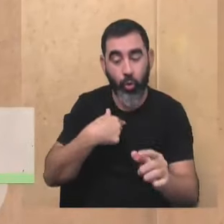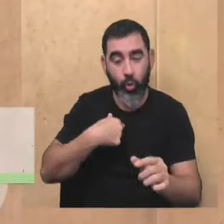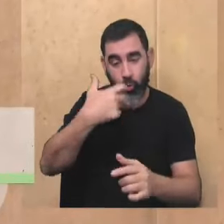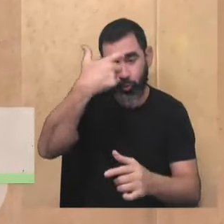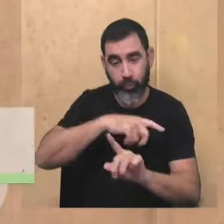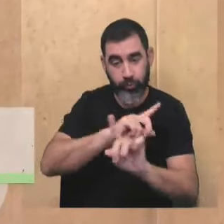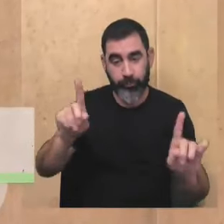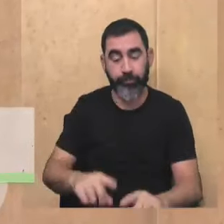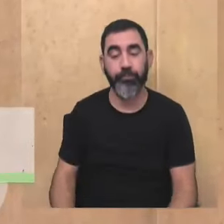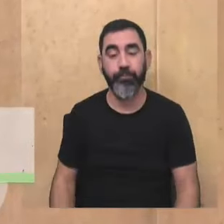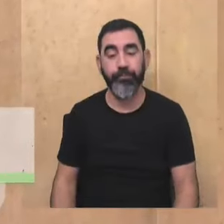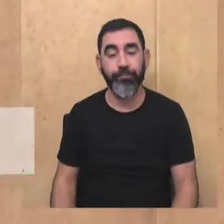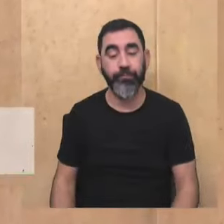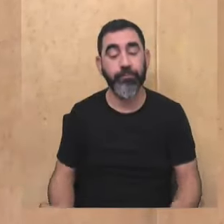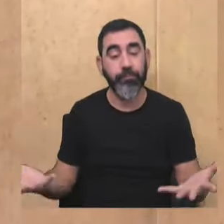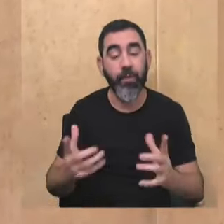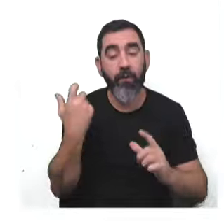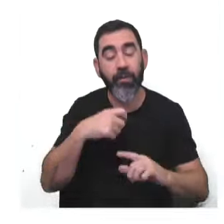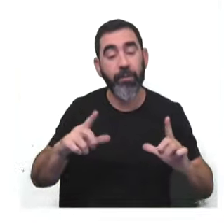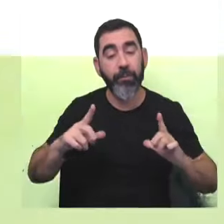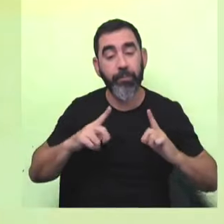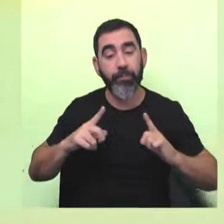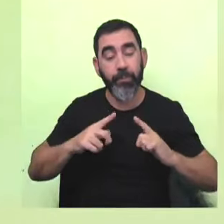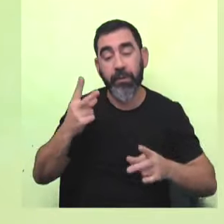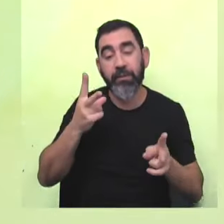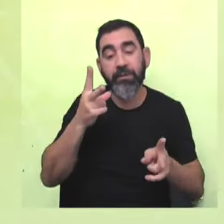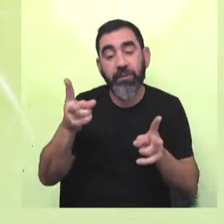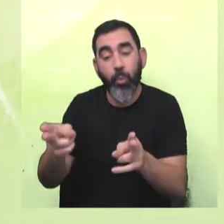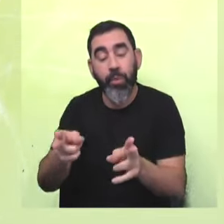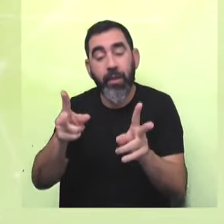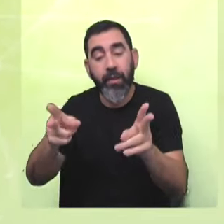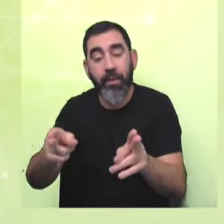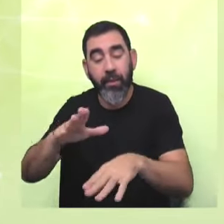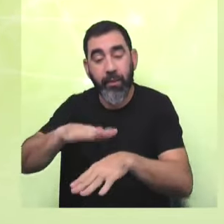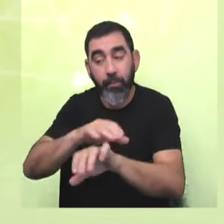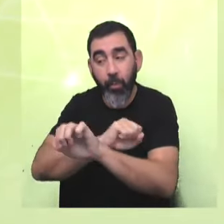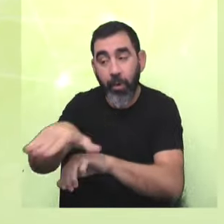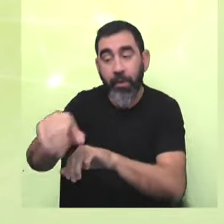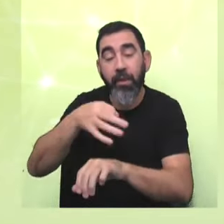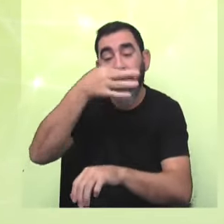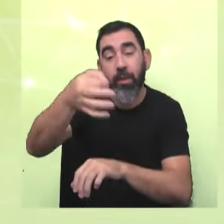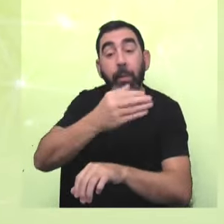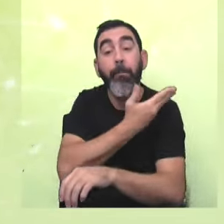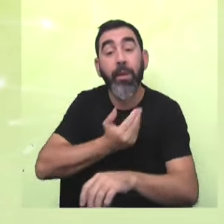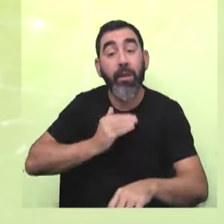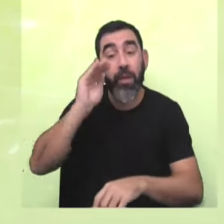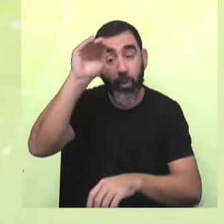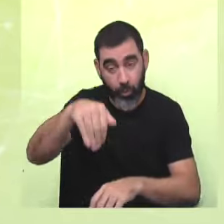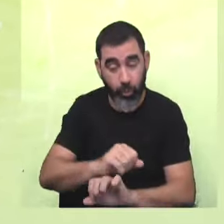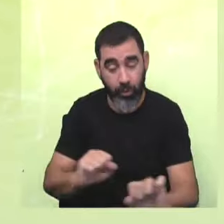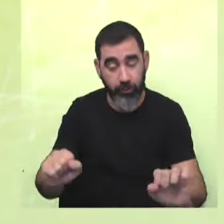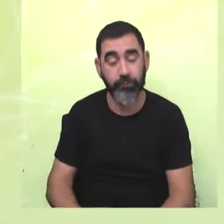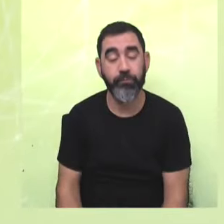del Ministerio Público ahora resta esperar el avance de la segunda instancia donde el fiscal podría llamar a declarar al presidente de la república